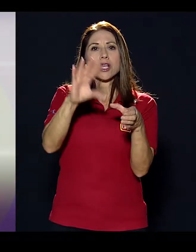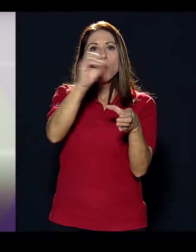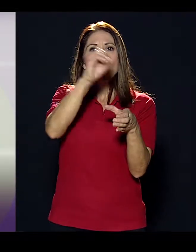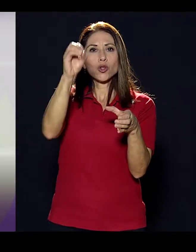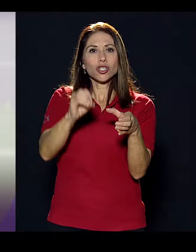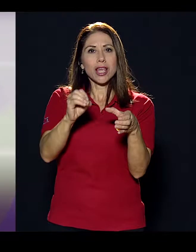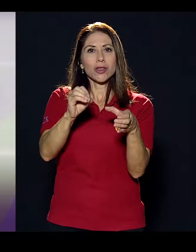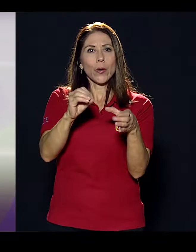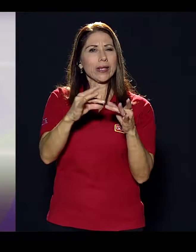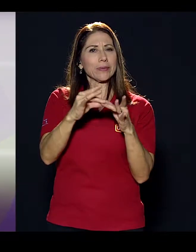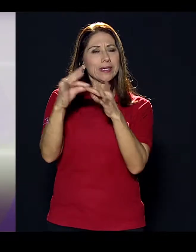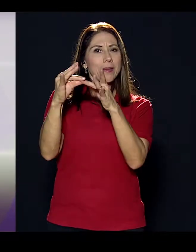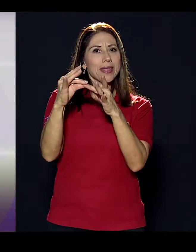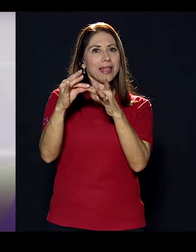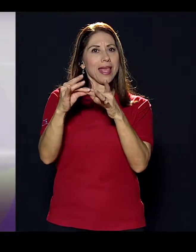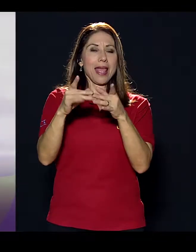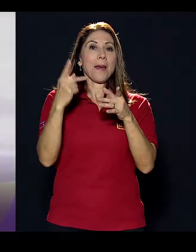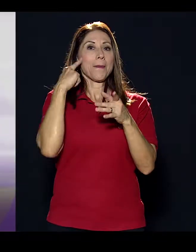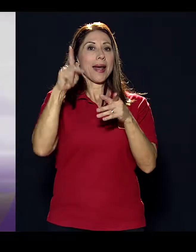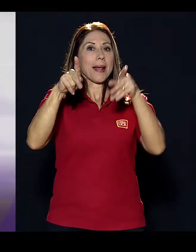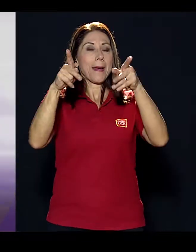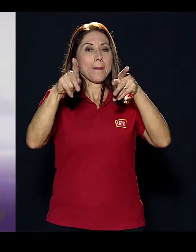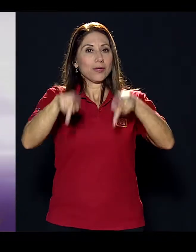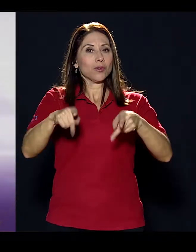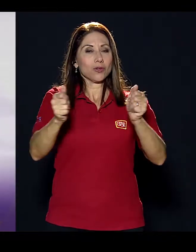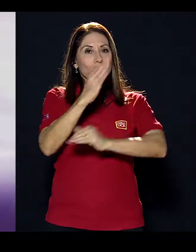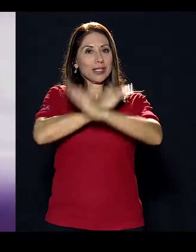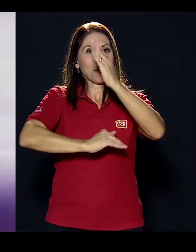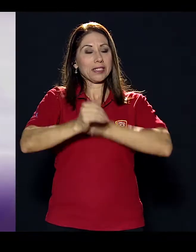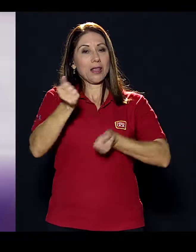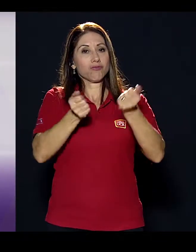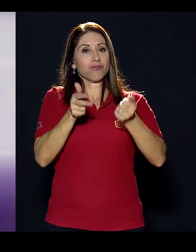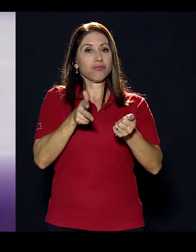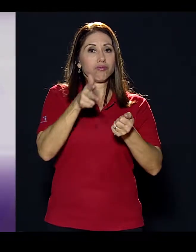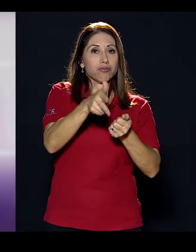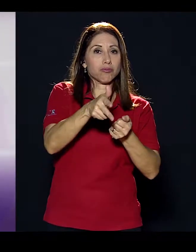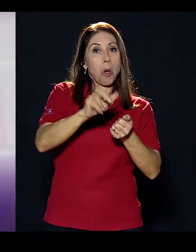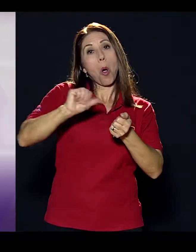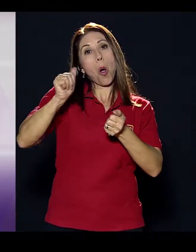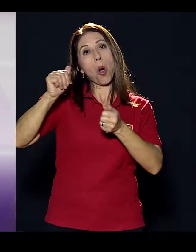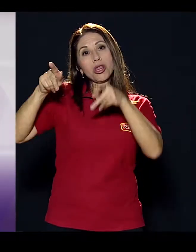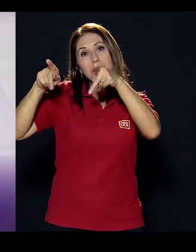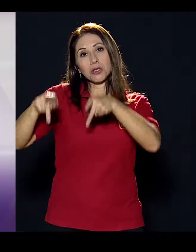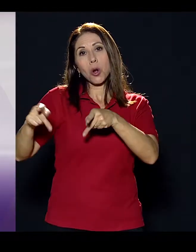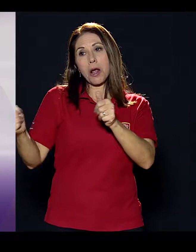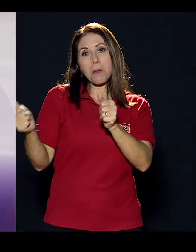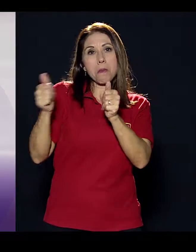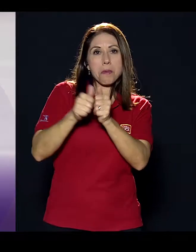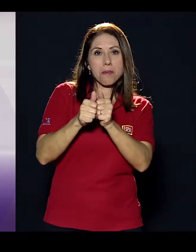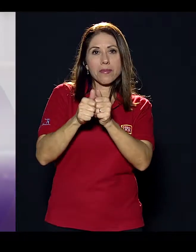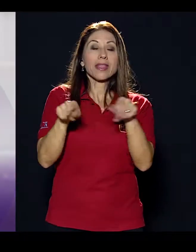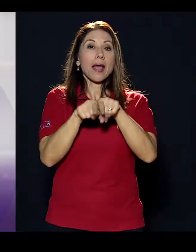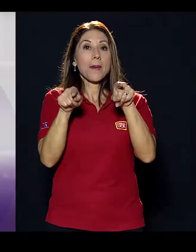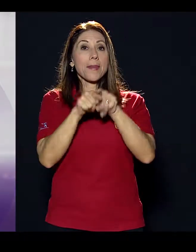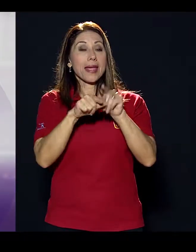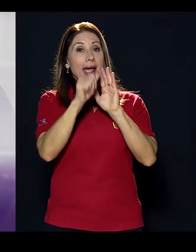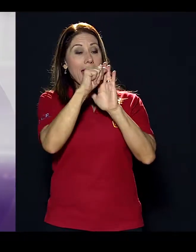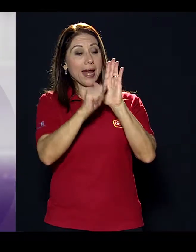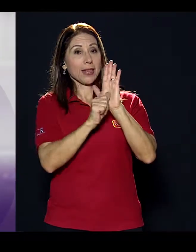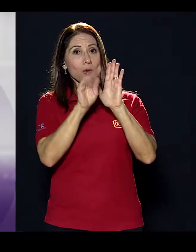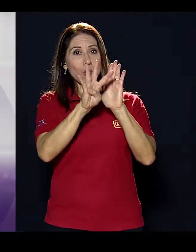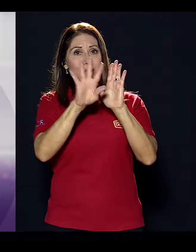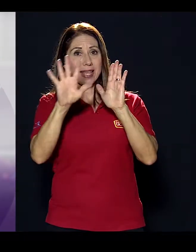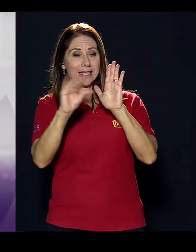destinados expresamente a estacionar vehículos conducidos por personas con discapacidad o que las transporten. Por otro lado, el artículo